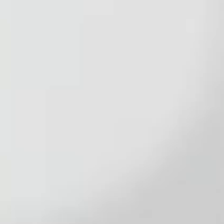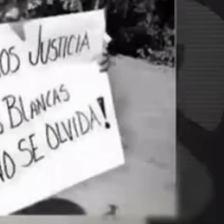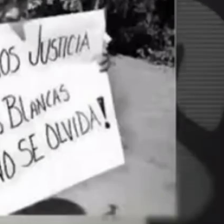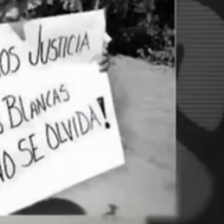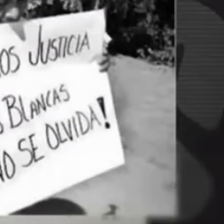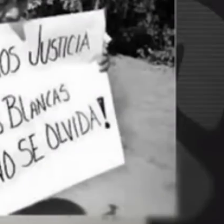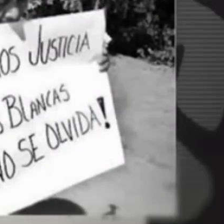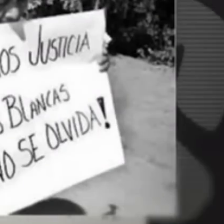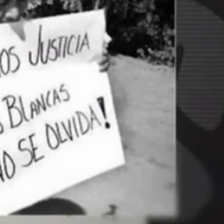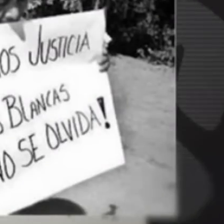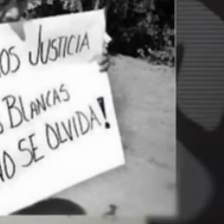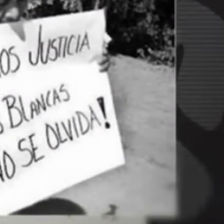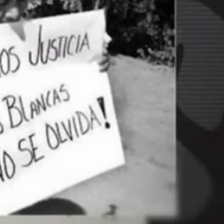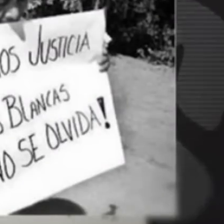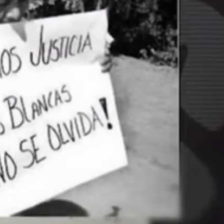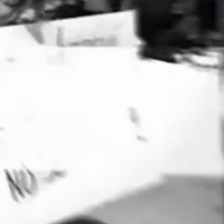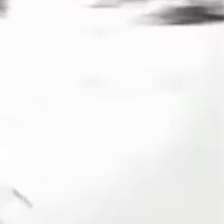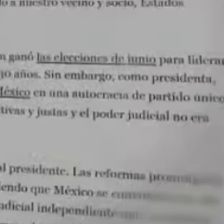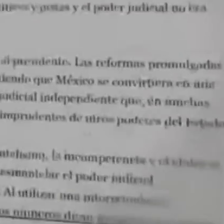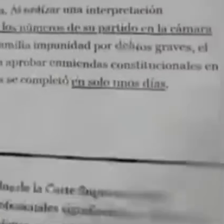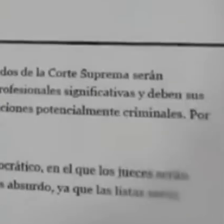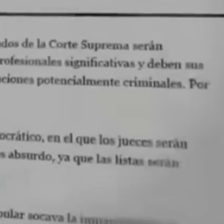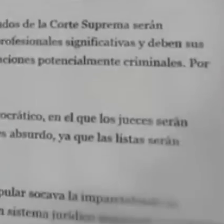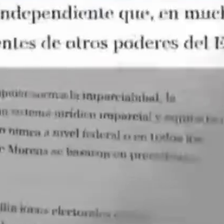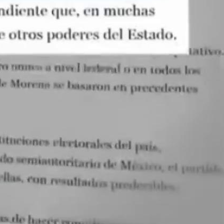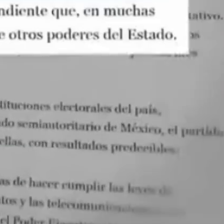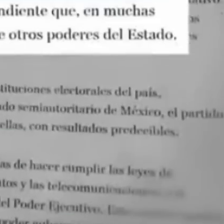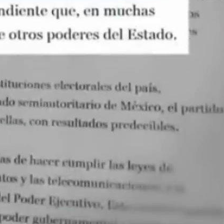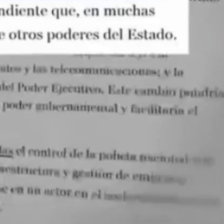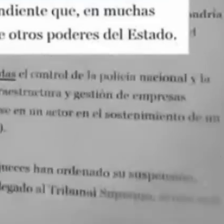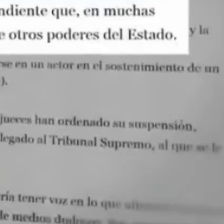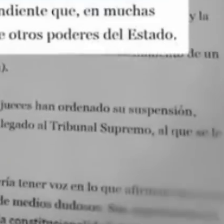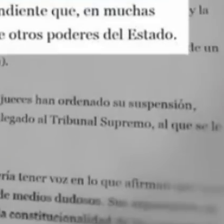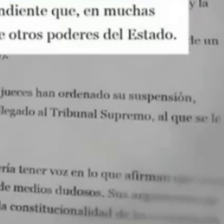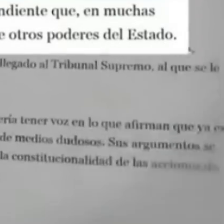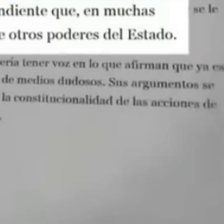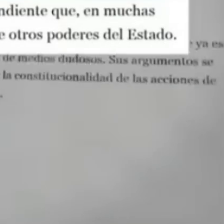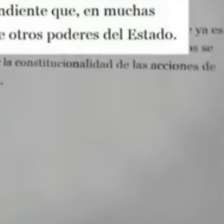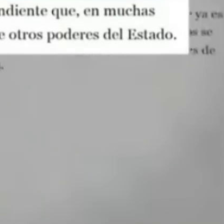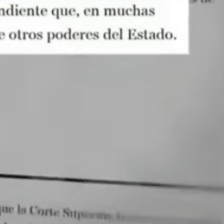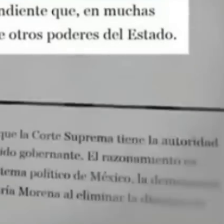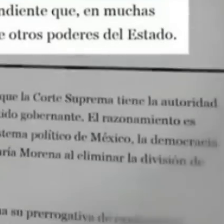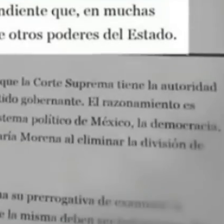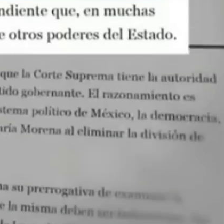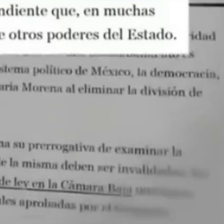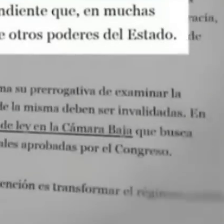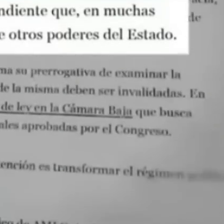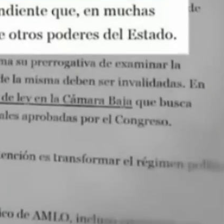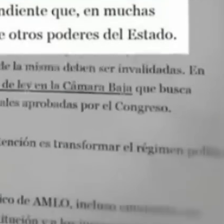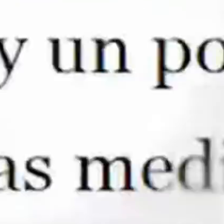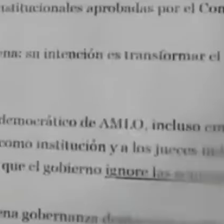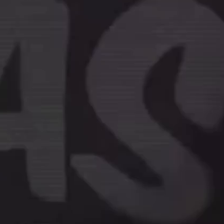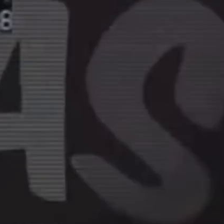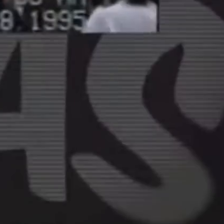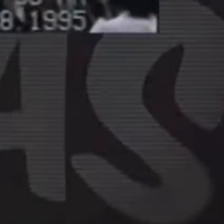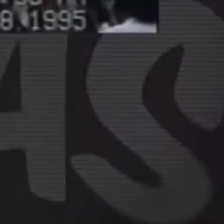Aguas Blancas y Acteal, los derechos humanos que Zedillo no defendió. Aunque en su artículo del Washington Post Ernesto Zedillo se define a sí mismo como un demócrata, las masacres